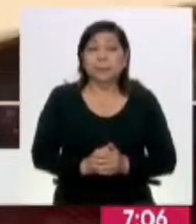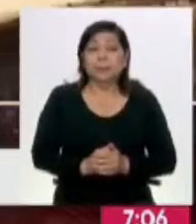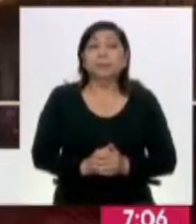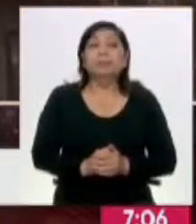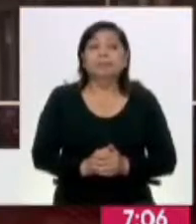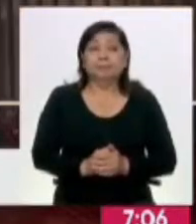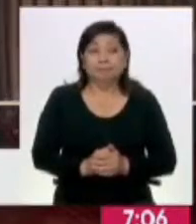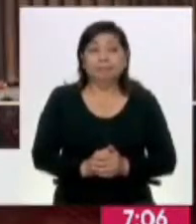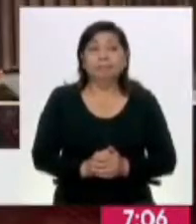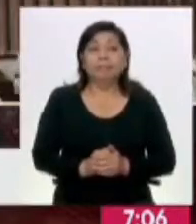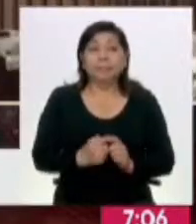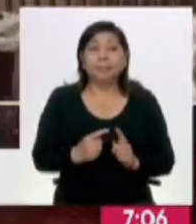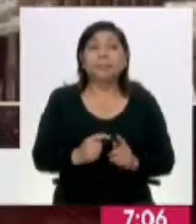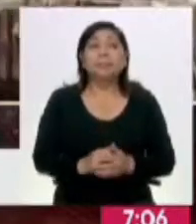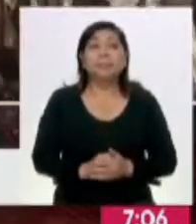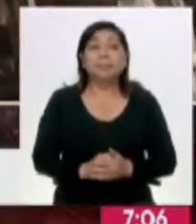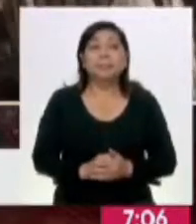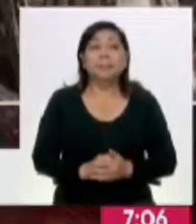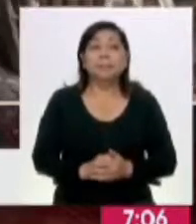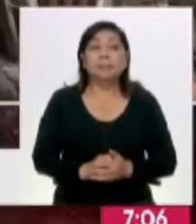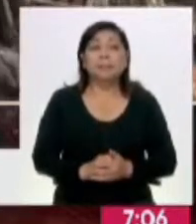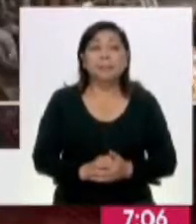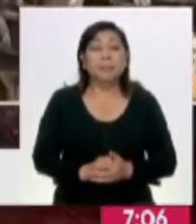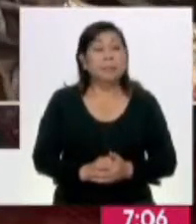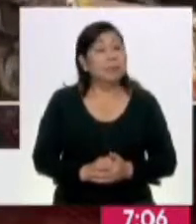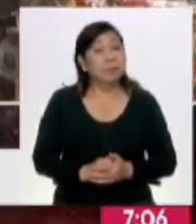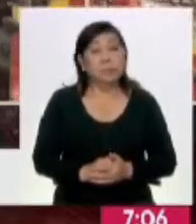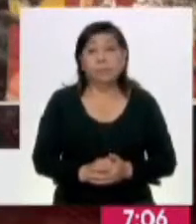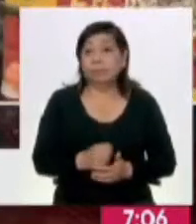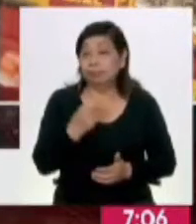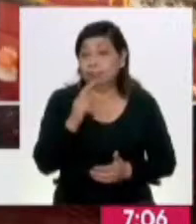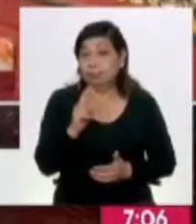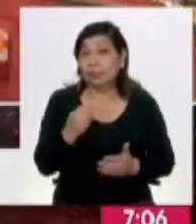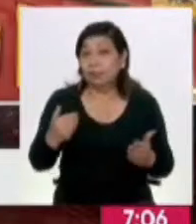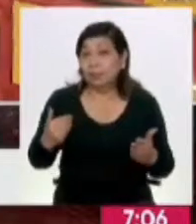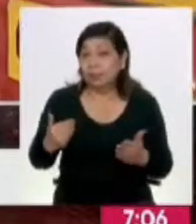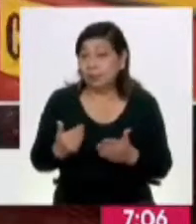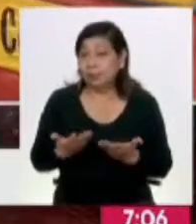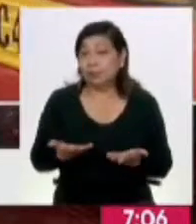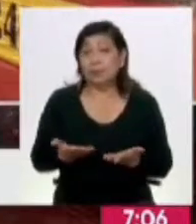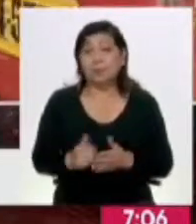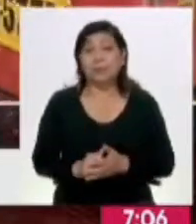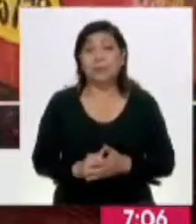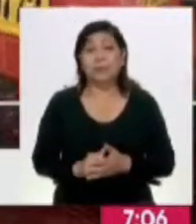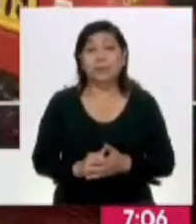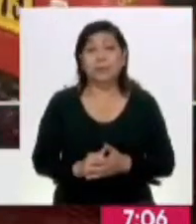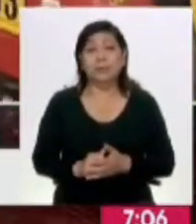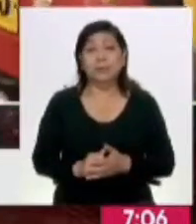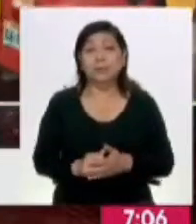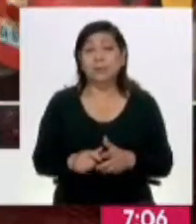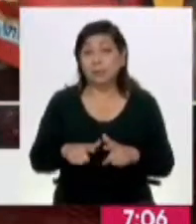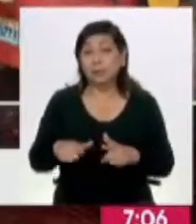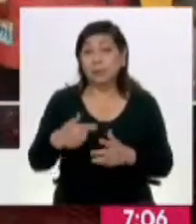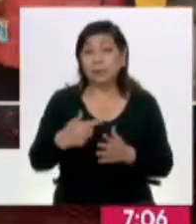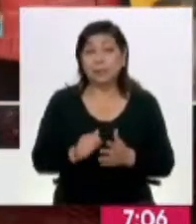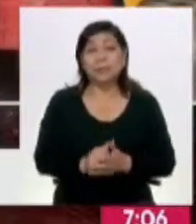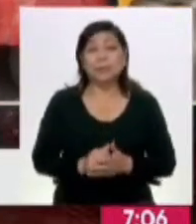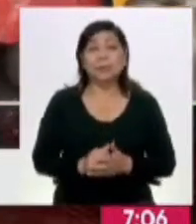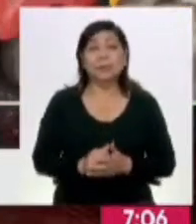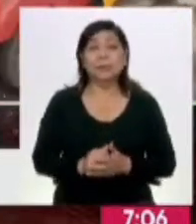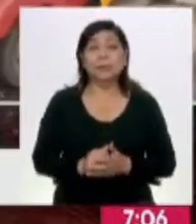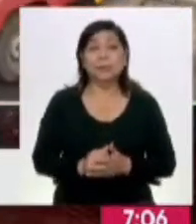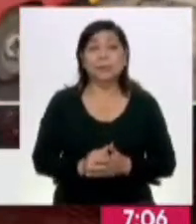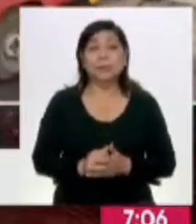Estamos también más temprano, Carla. Es curioso, por más que se haya acercado la escena del crimen, por decirlo de